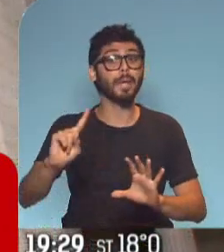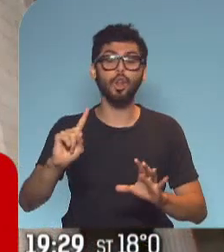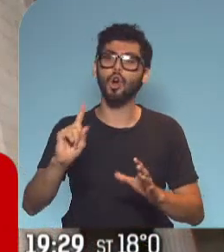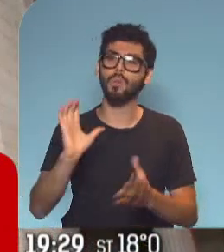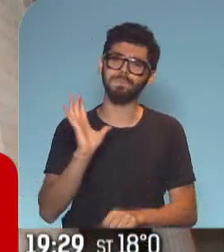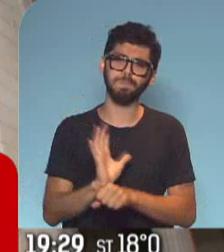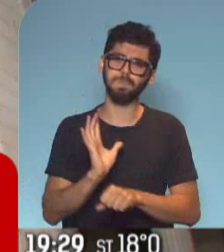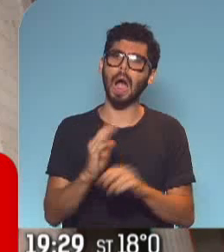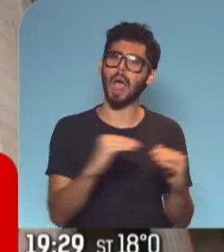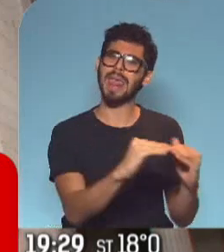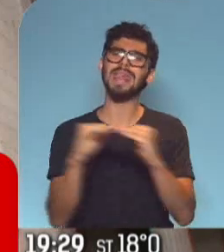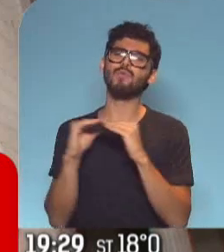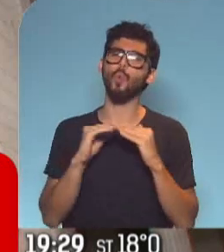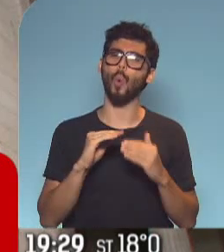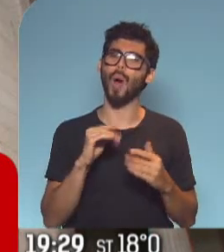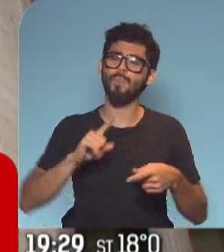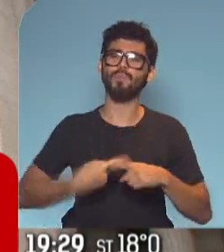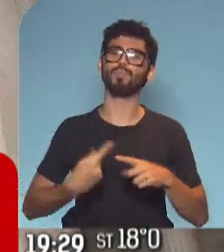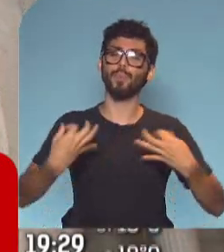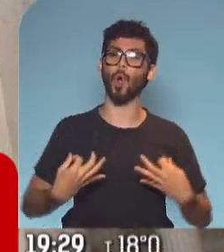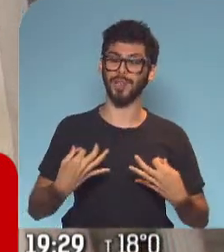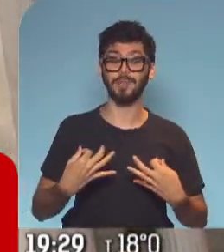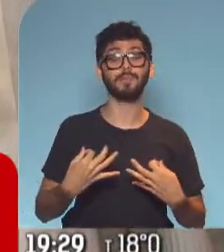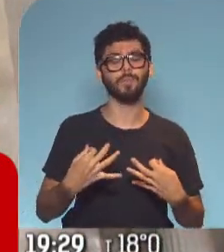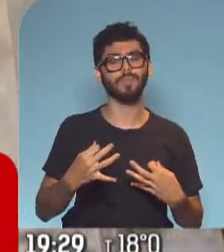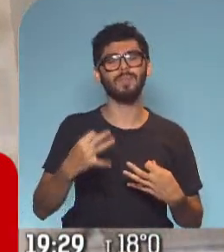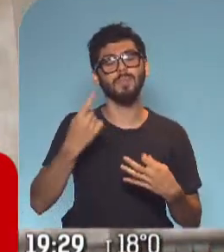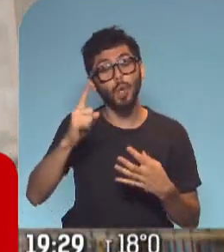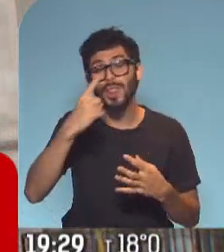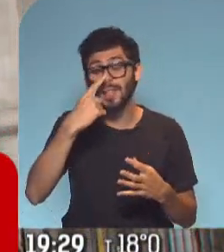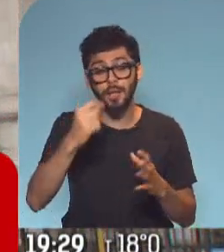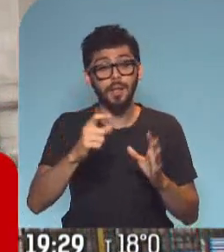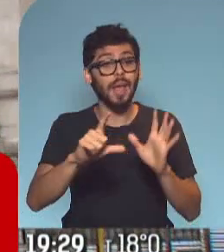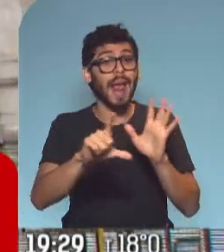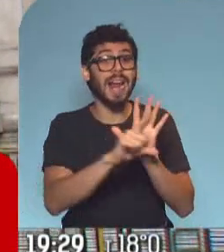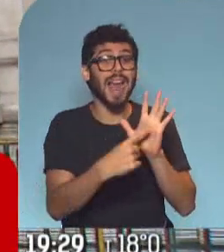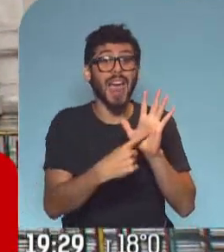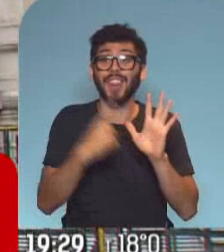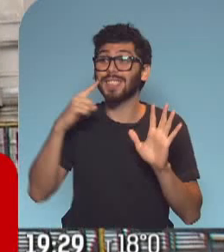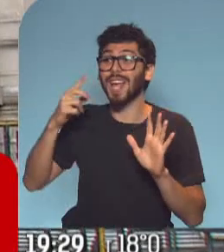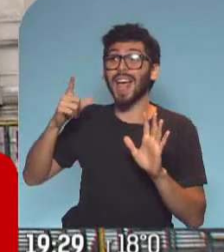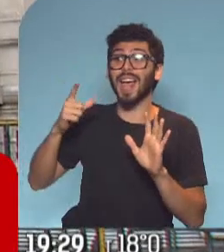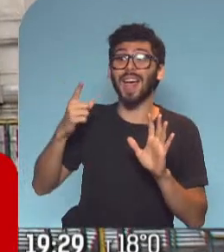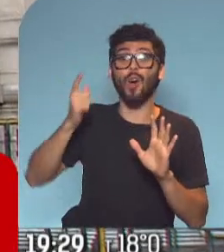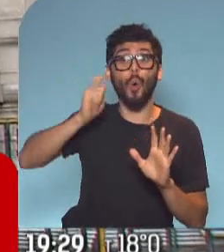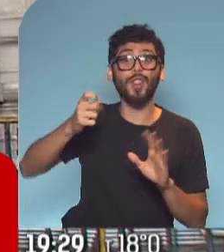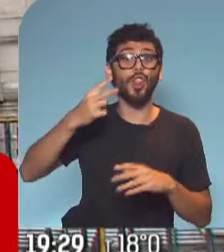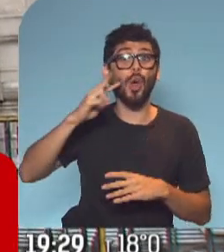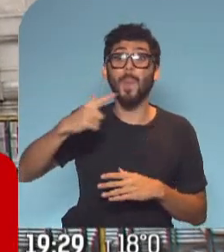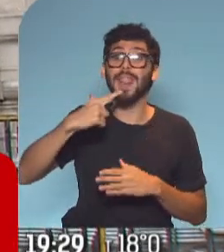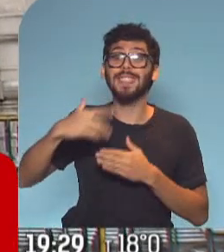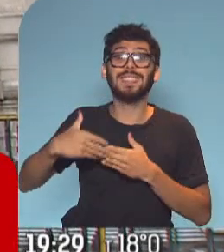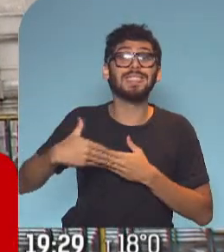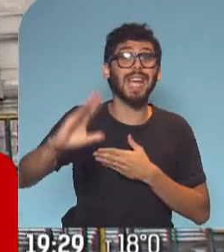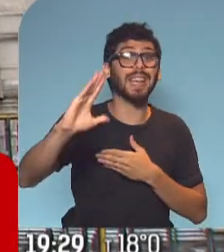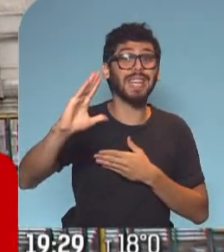en lanchas interesante es que esta ley que vigente que hace que los jueces que ingresaron de 2017 en adelante para ganancias no formulada